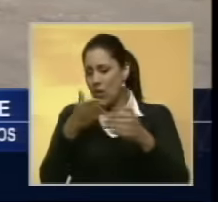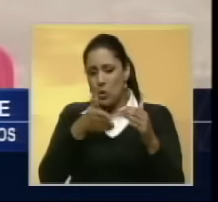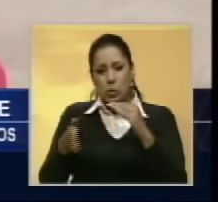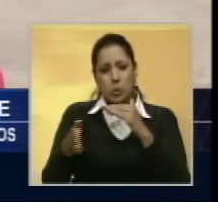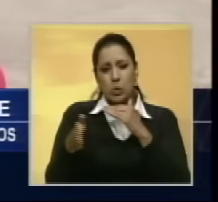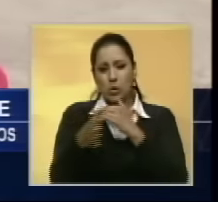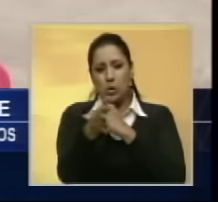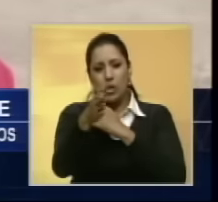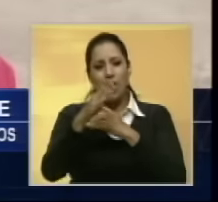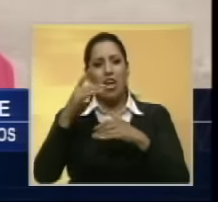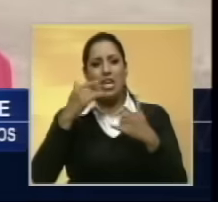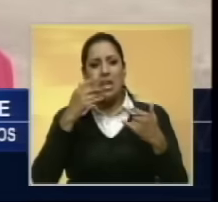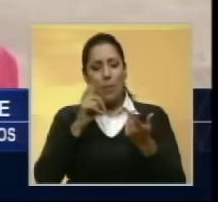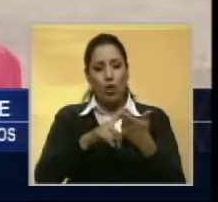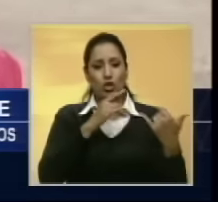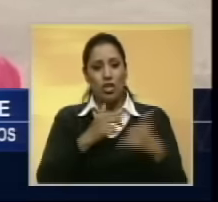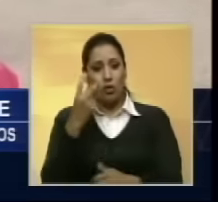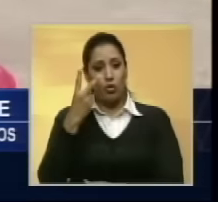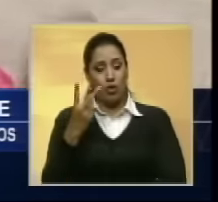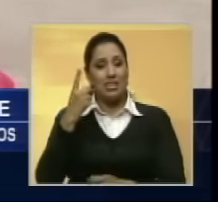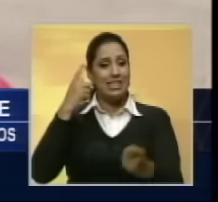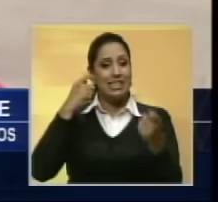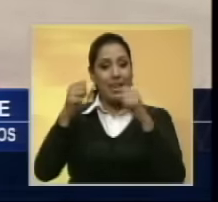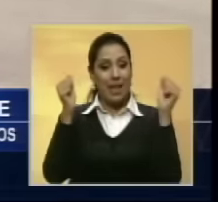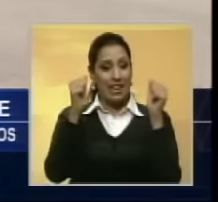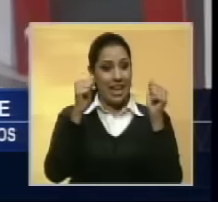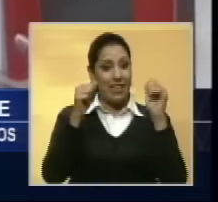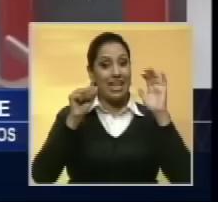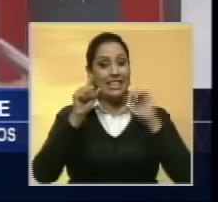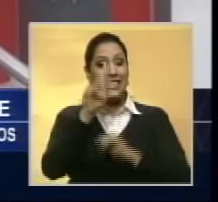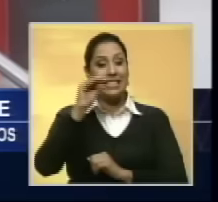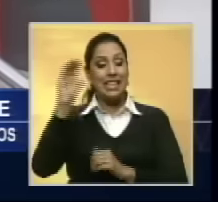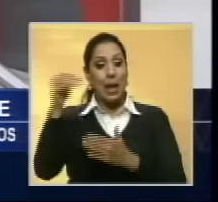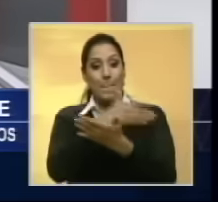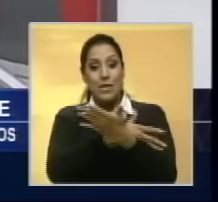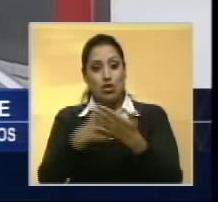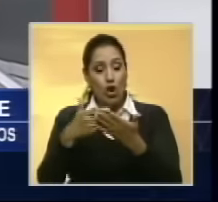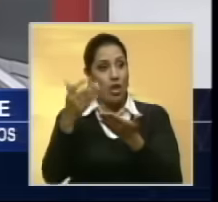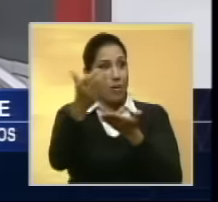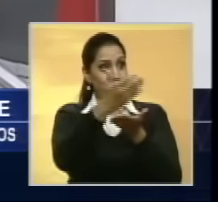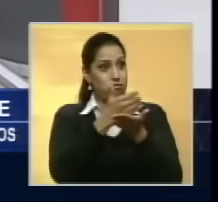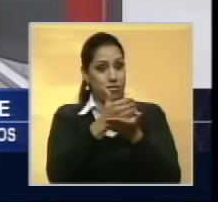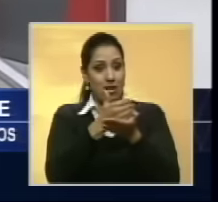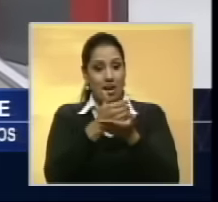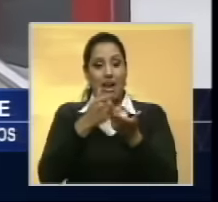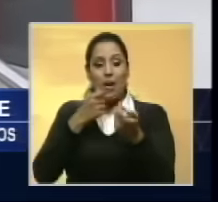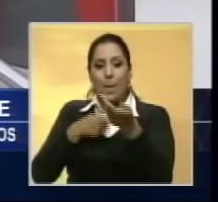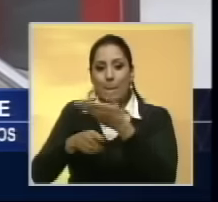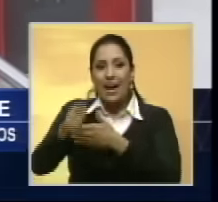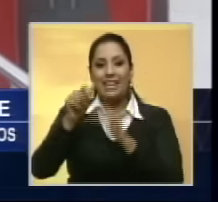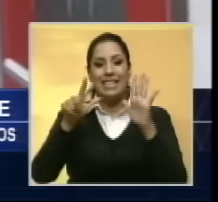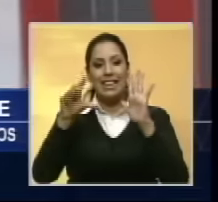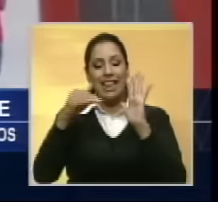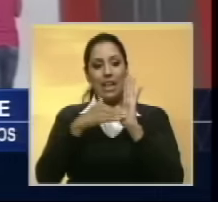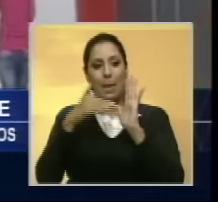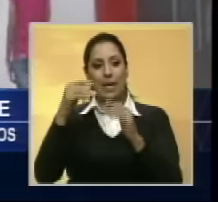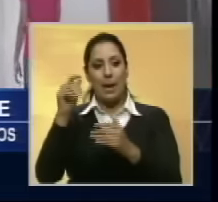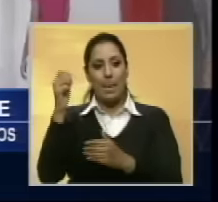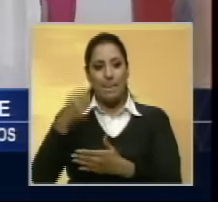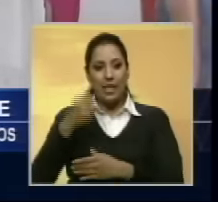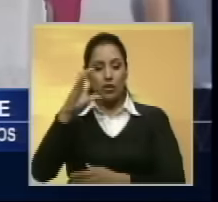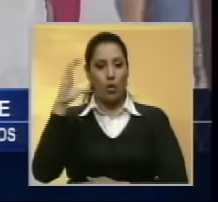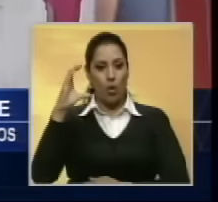su esposo y sus 2 hijos, luego de vender una nevera en 100 millones de bolívares, que al cambio les dio 70.000 pesos